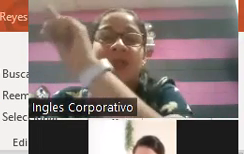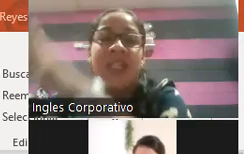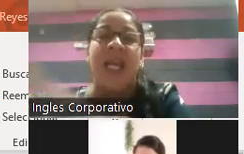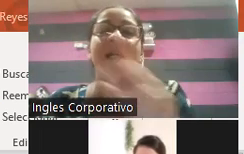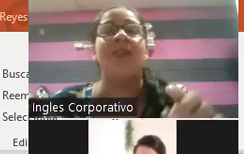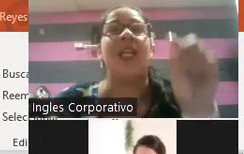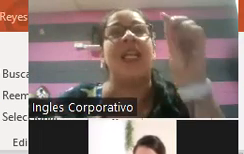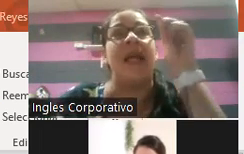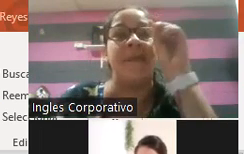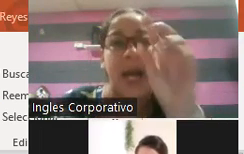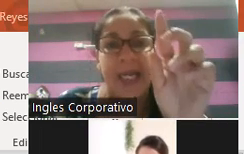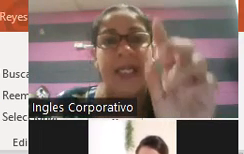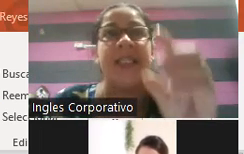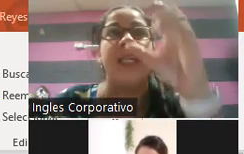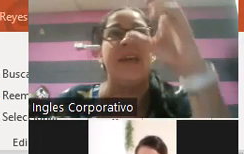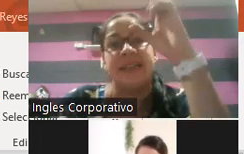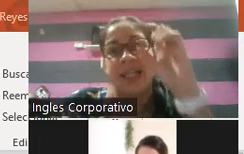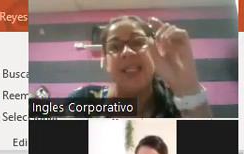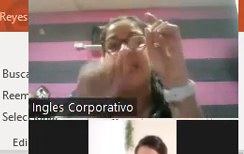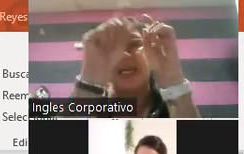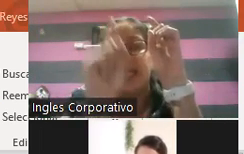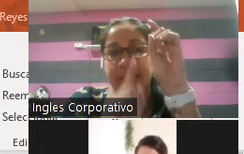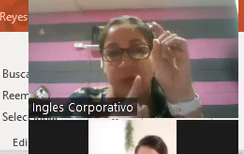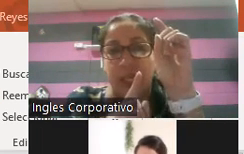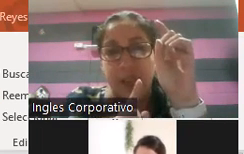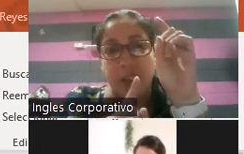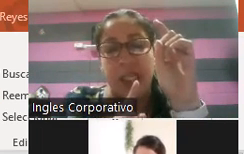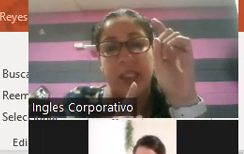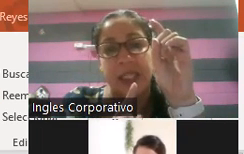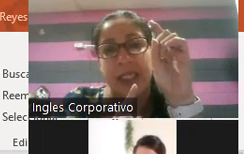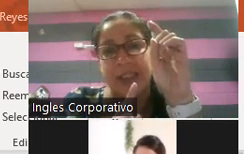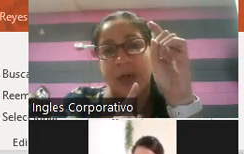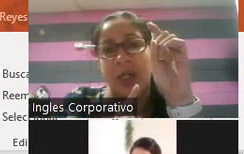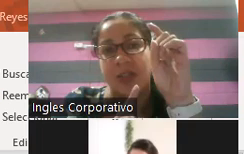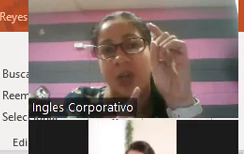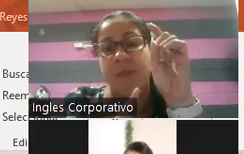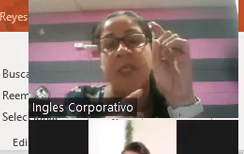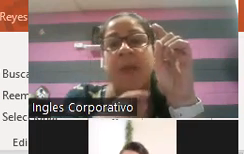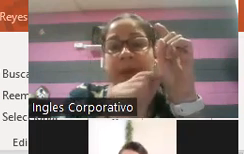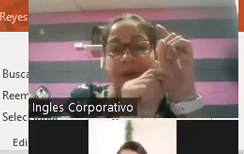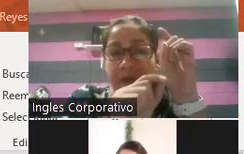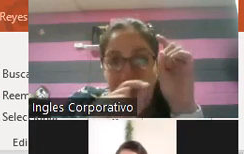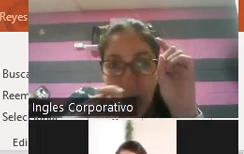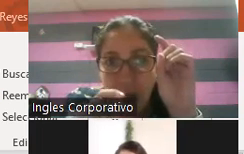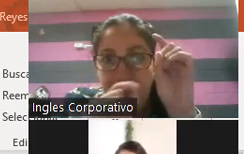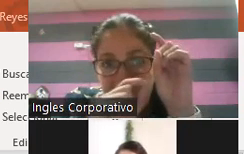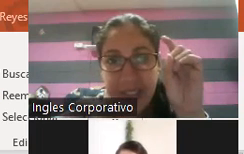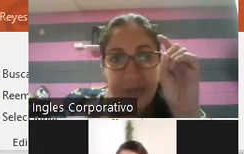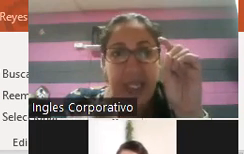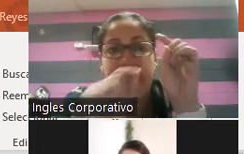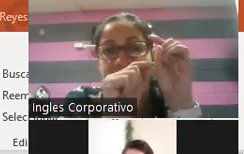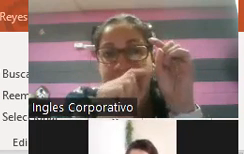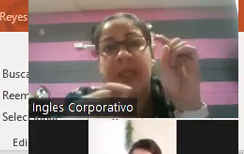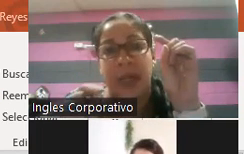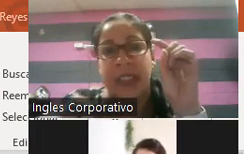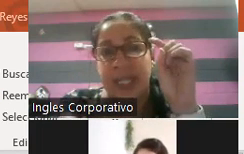no sé cuánto no sé qué si usted le da imágenes le va a salir el dibujito del de la interrogación pero abajo fíjese